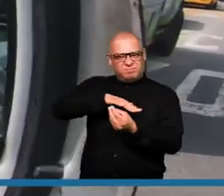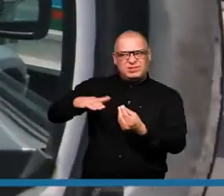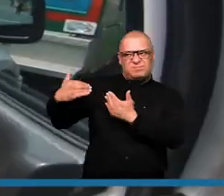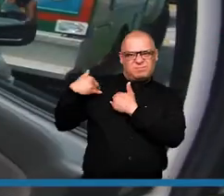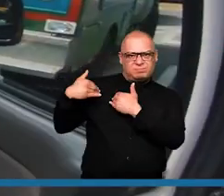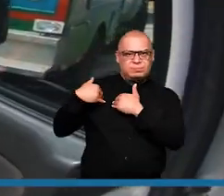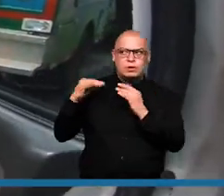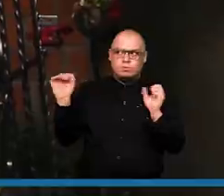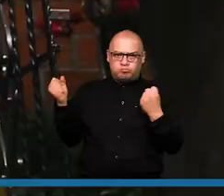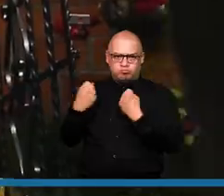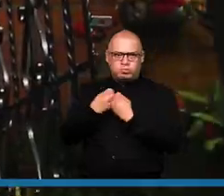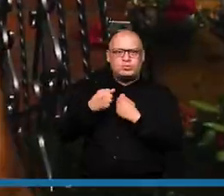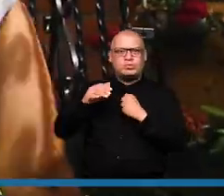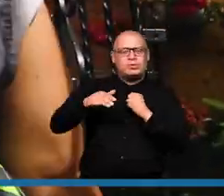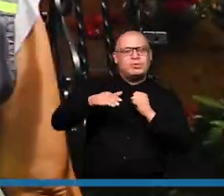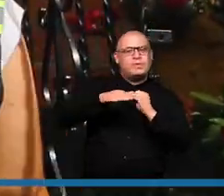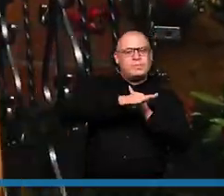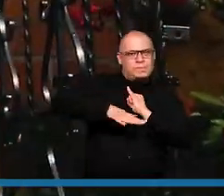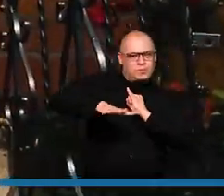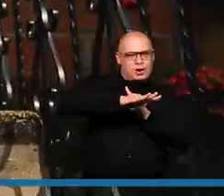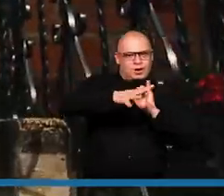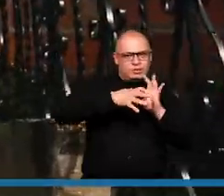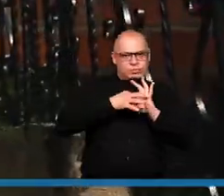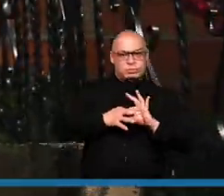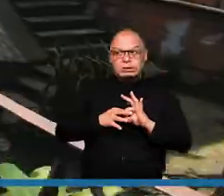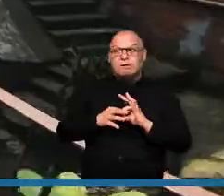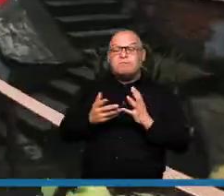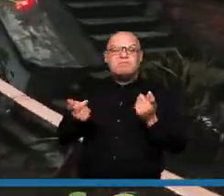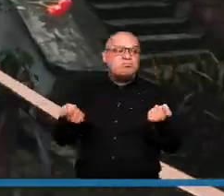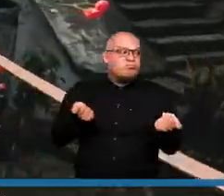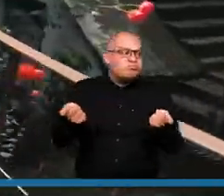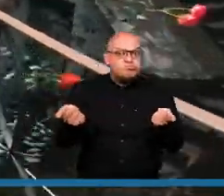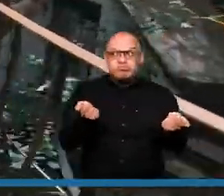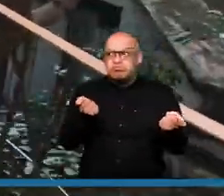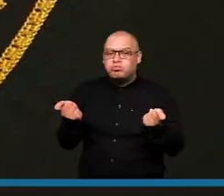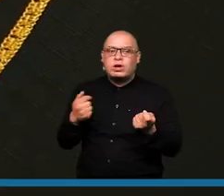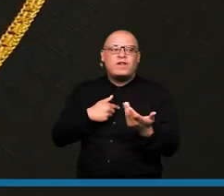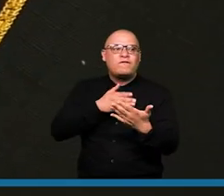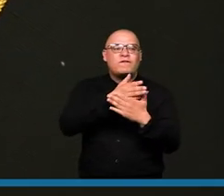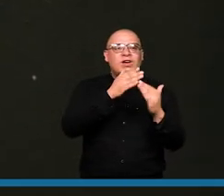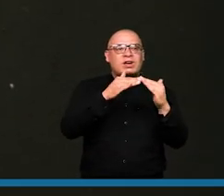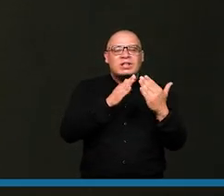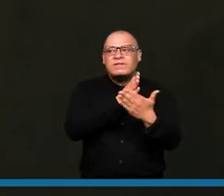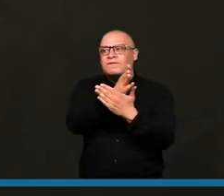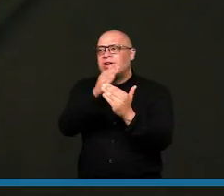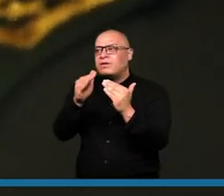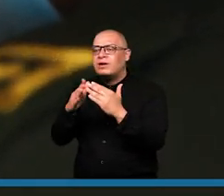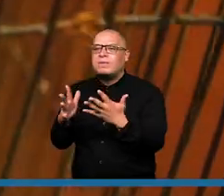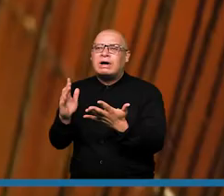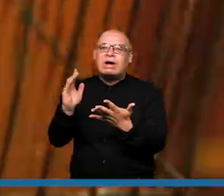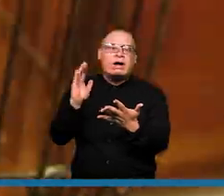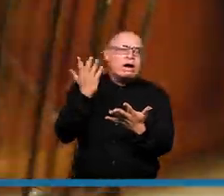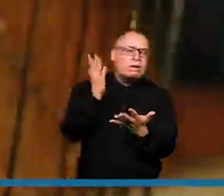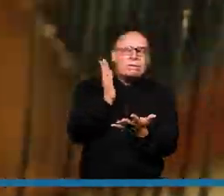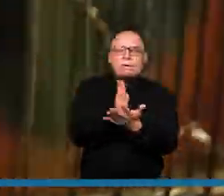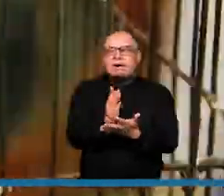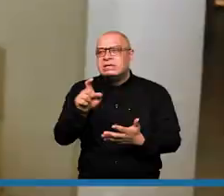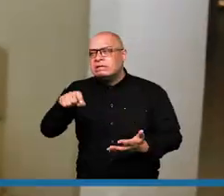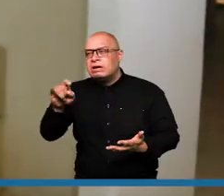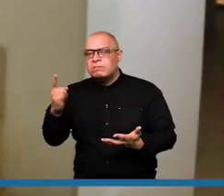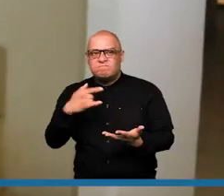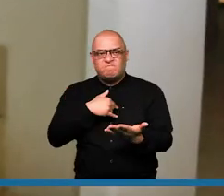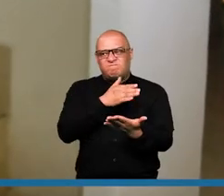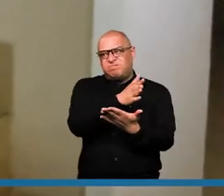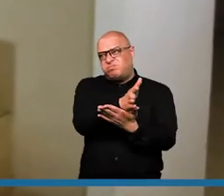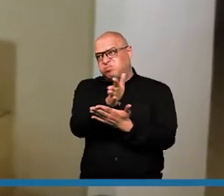hace un trabajo articulado con la autoridad ambiental y es llegar a las casas, atender las PQRs y quejas de la ciudadanía. Una